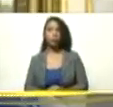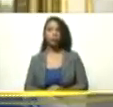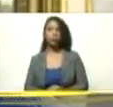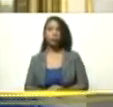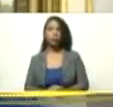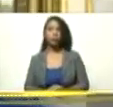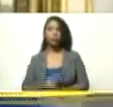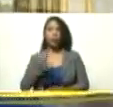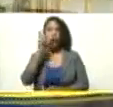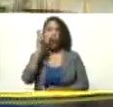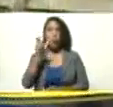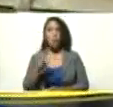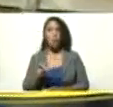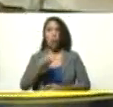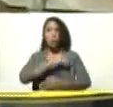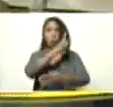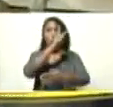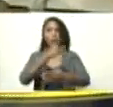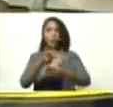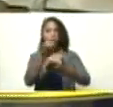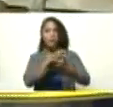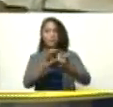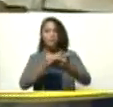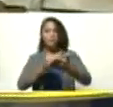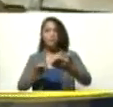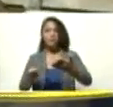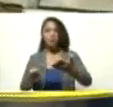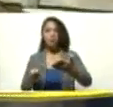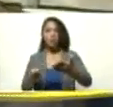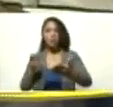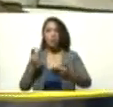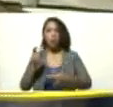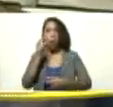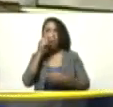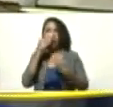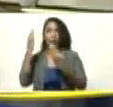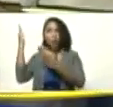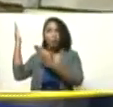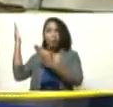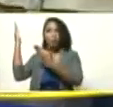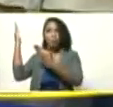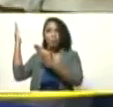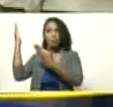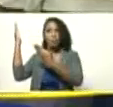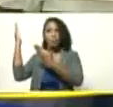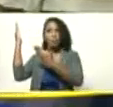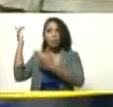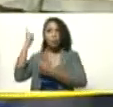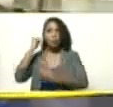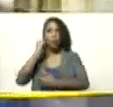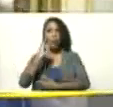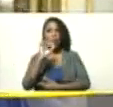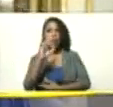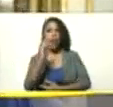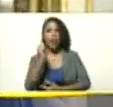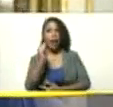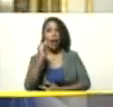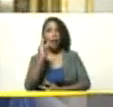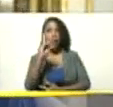Gustavo Pereira, poeta y escritor. Iraida Vargas, antropóloga. Iraida,